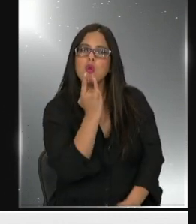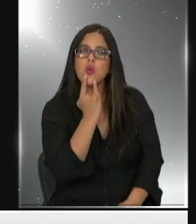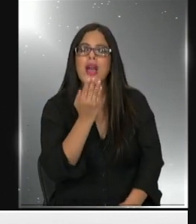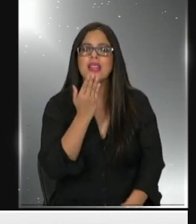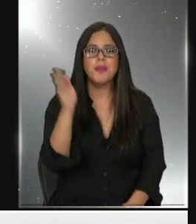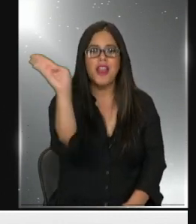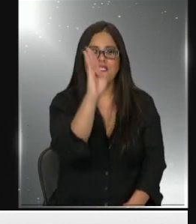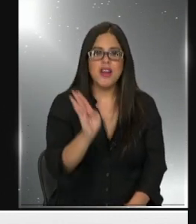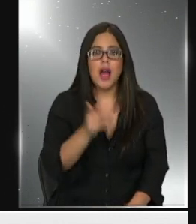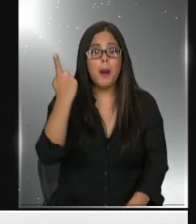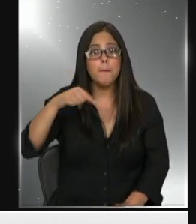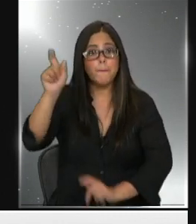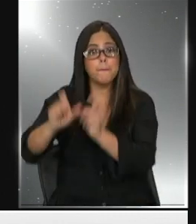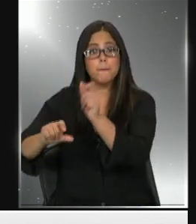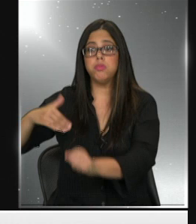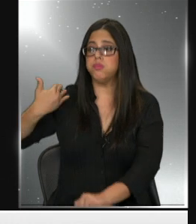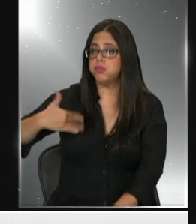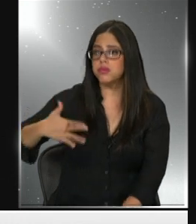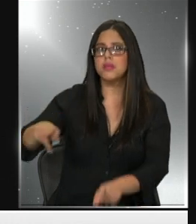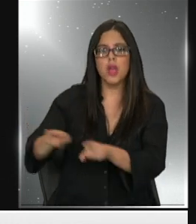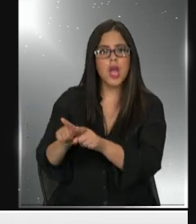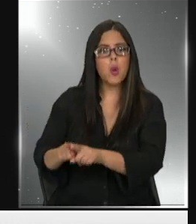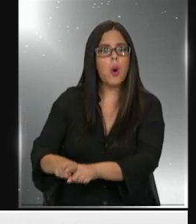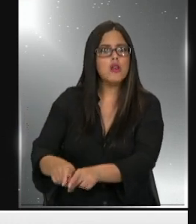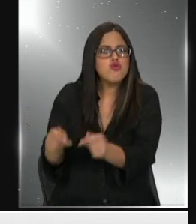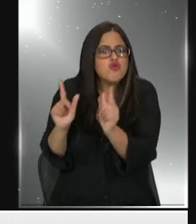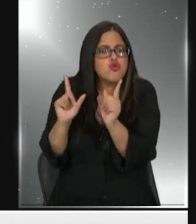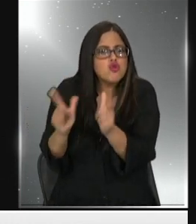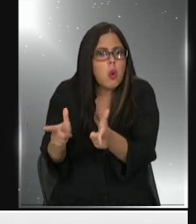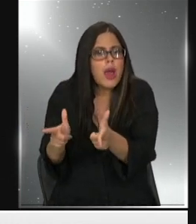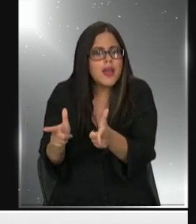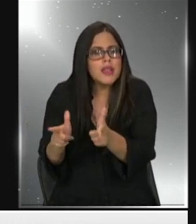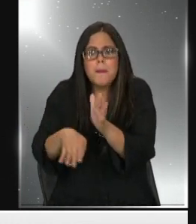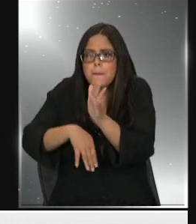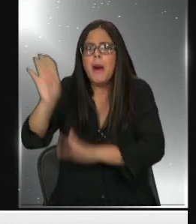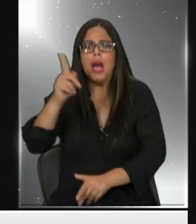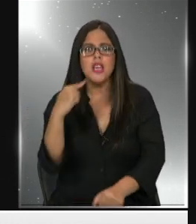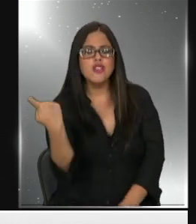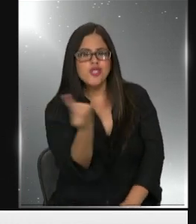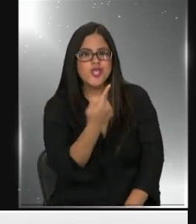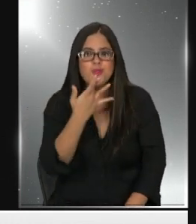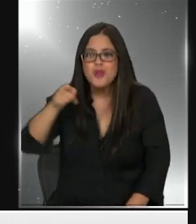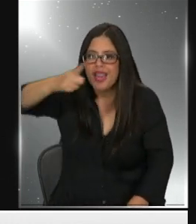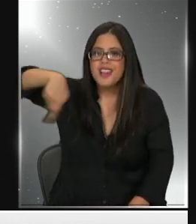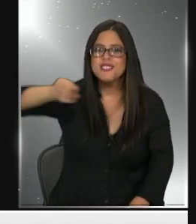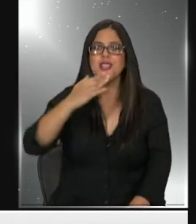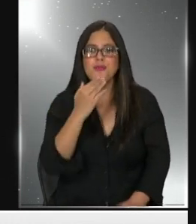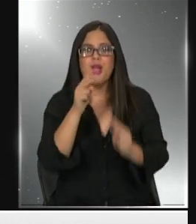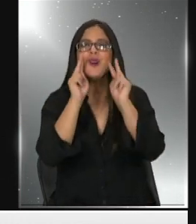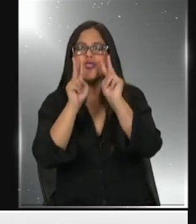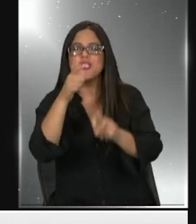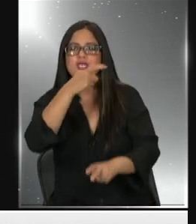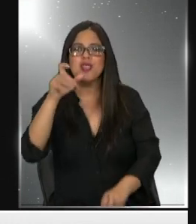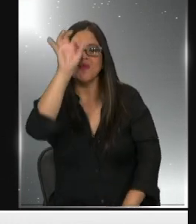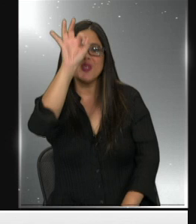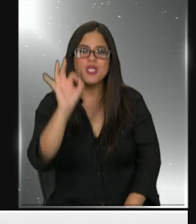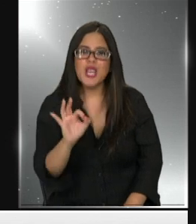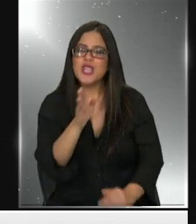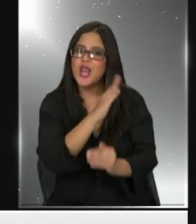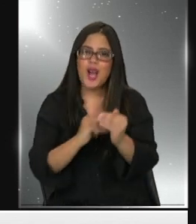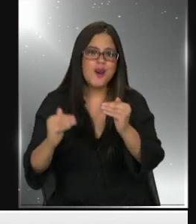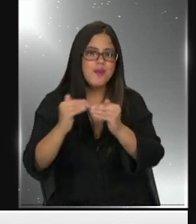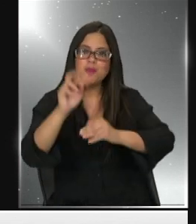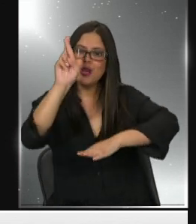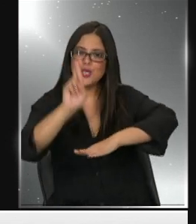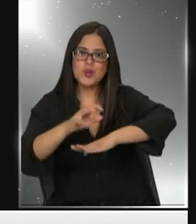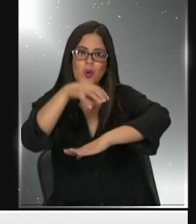Brasil. Pero los argentinos fueron más privilegiados que nosotros porque también podían apreciarlo en un 100%, como en el sur de